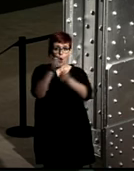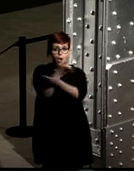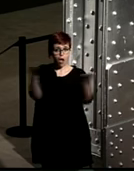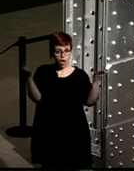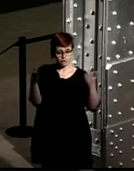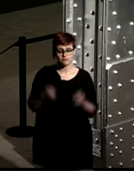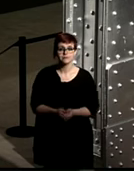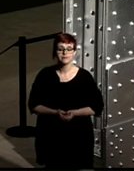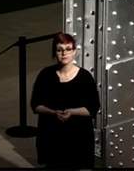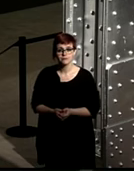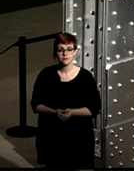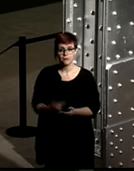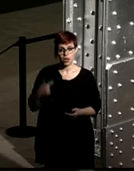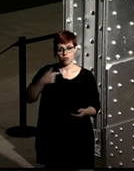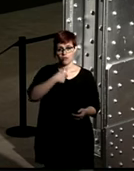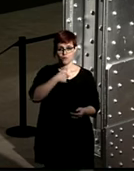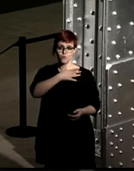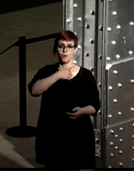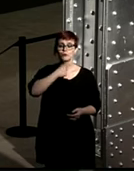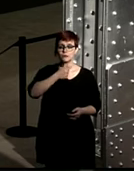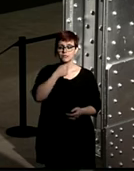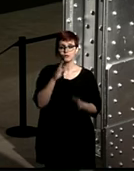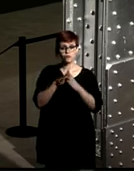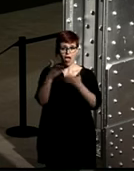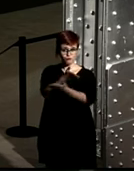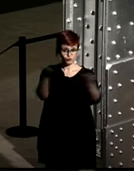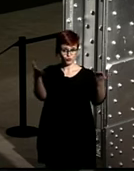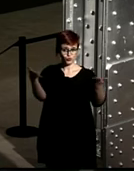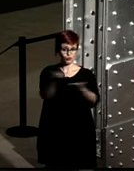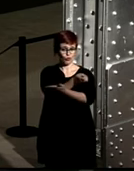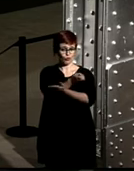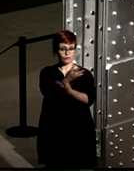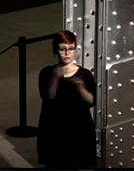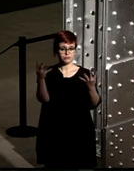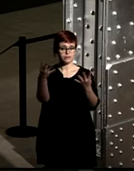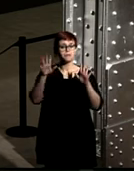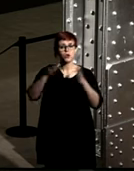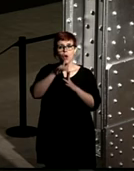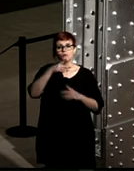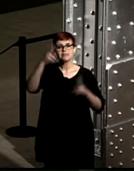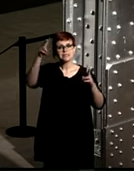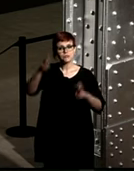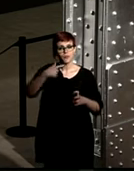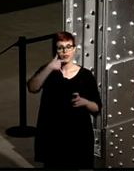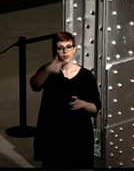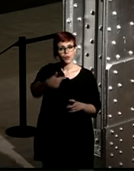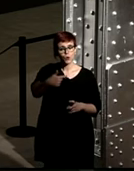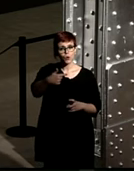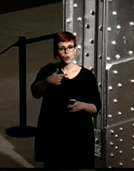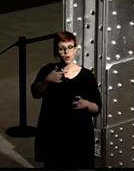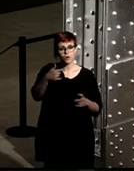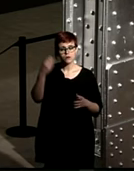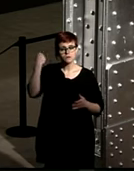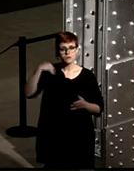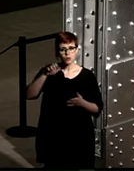nuestros 4 invitados. Yo me dirijo un poco a todos, pero es en relación a una cosa que dijo